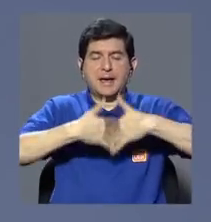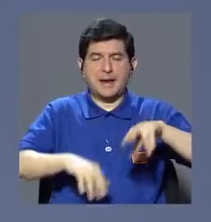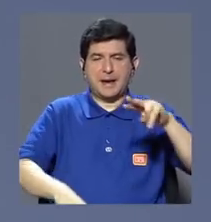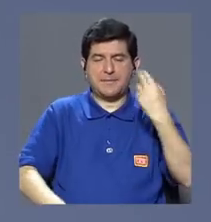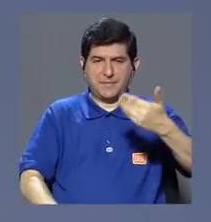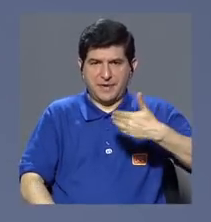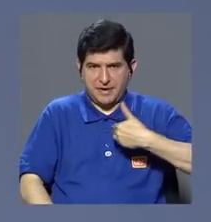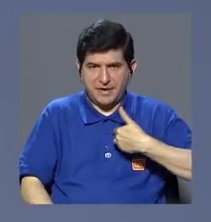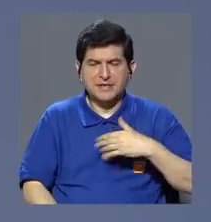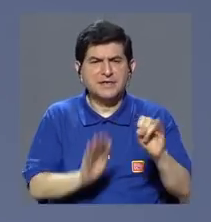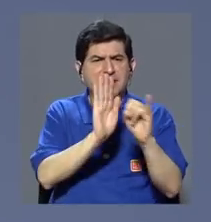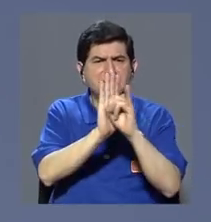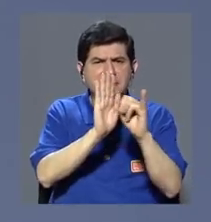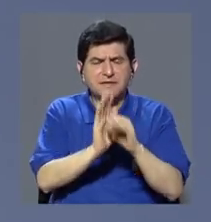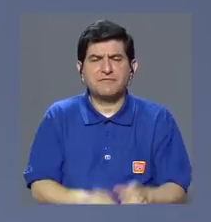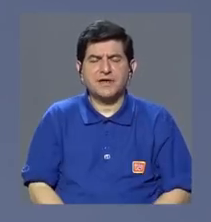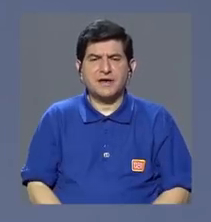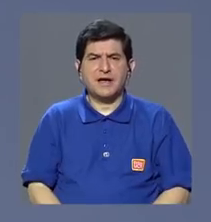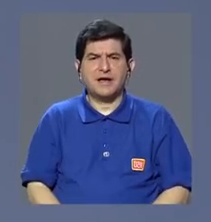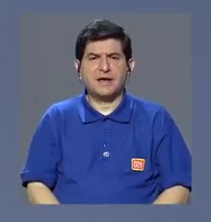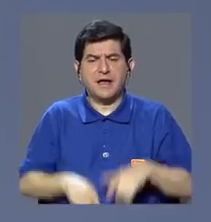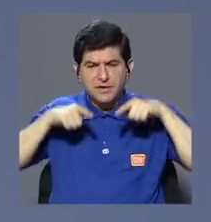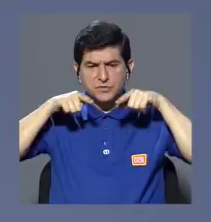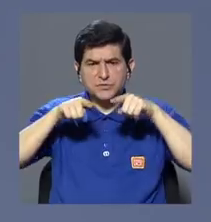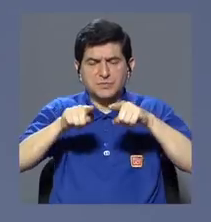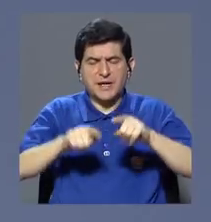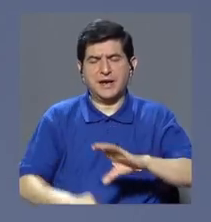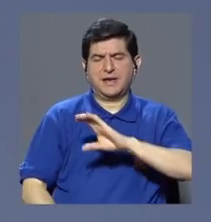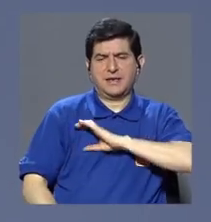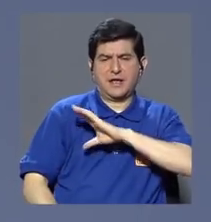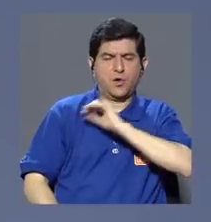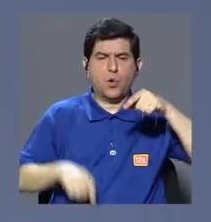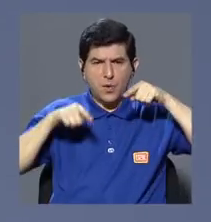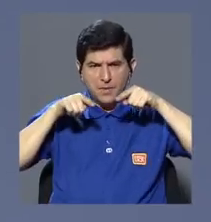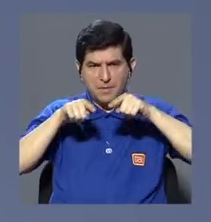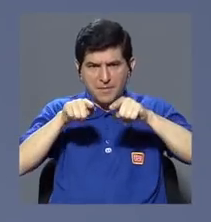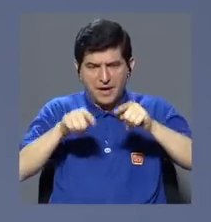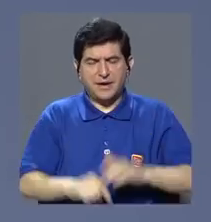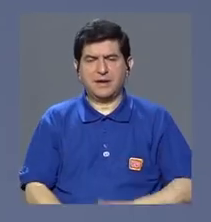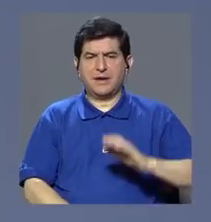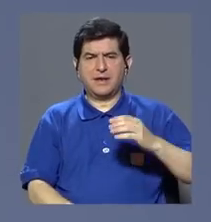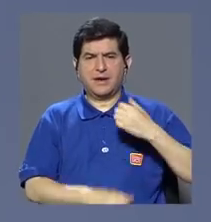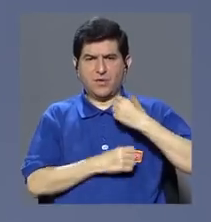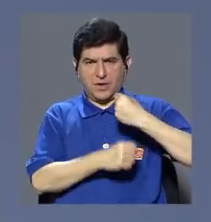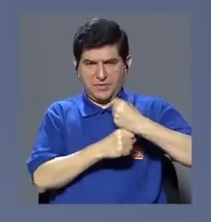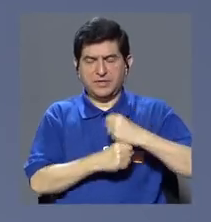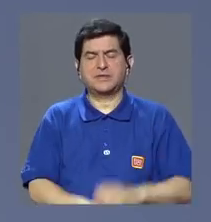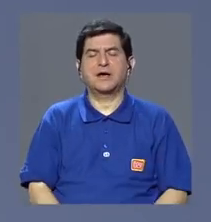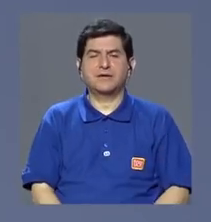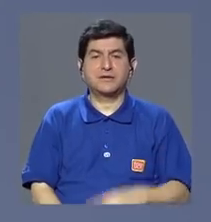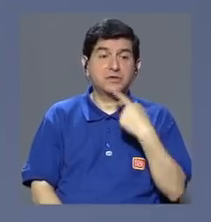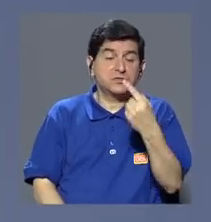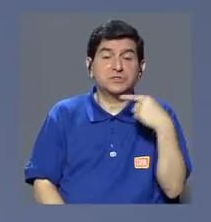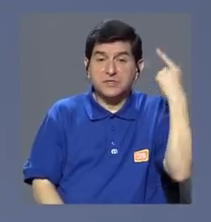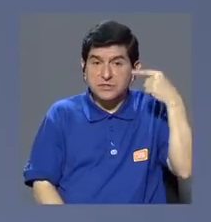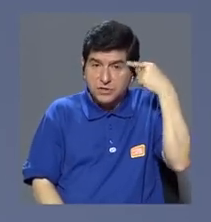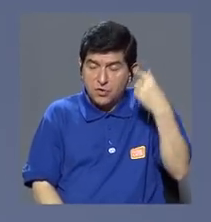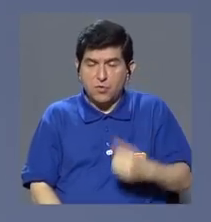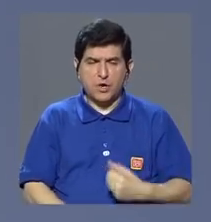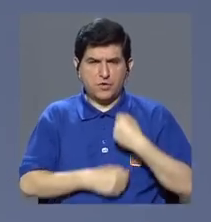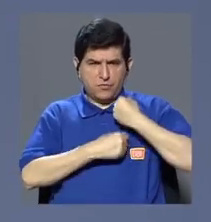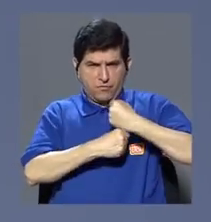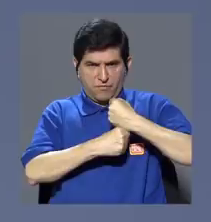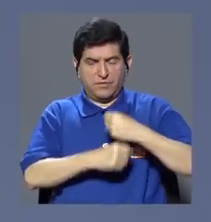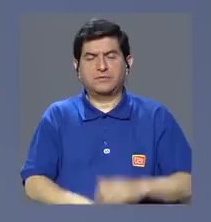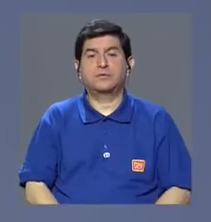se identifican como paramilitares para policías se habla de fuerza gubernamental todas esas